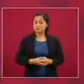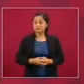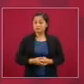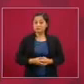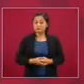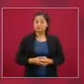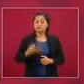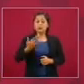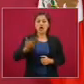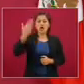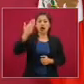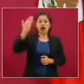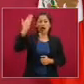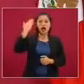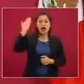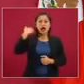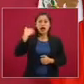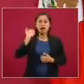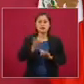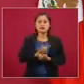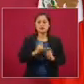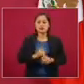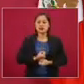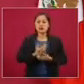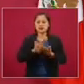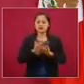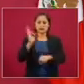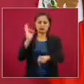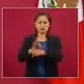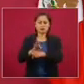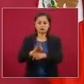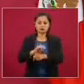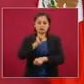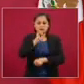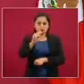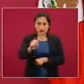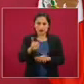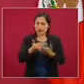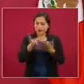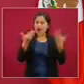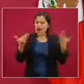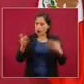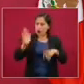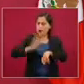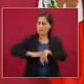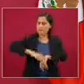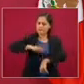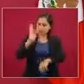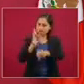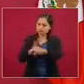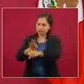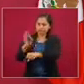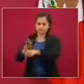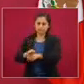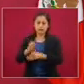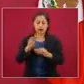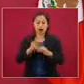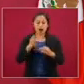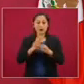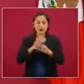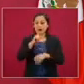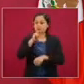a plenitud la libertad de expresión. No ha habido censura,